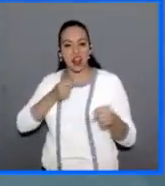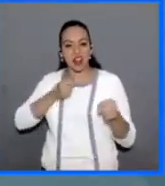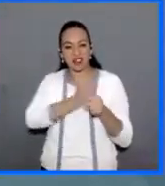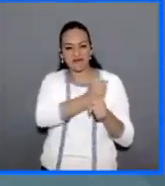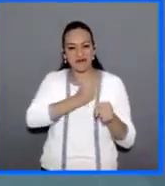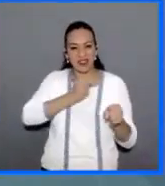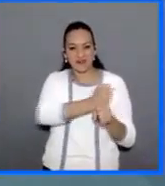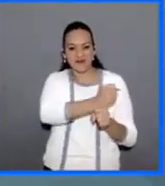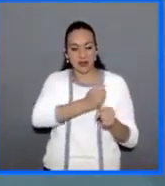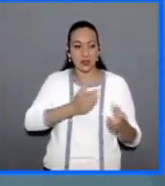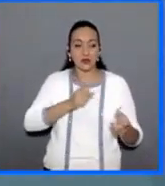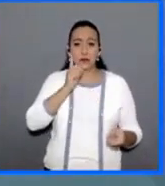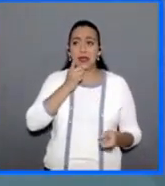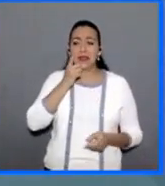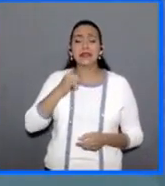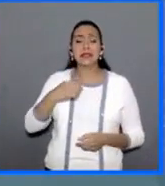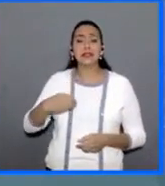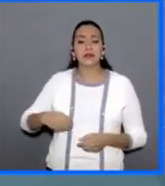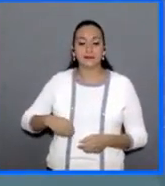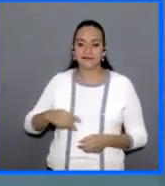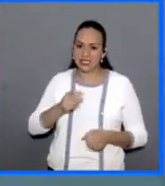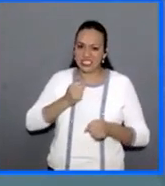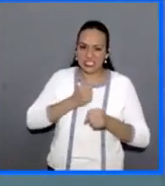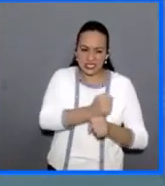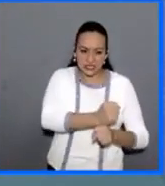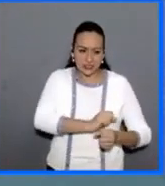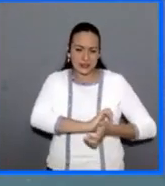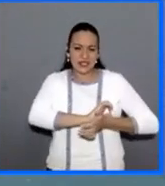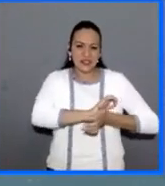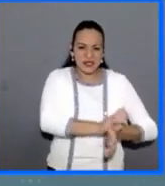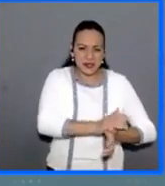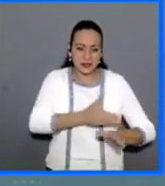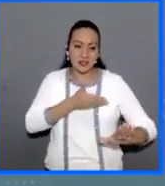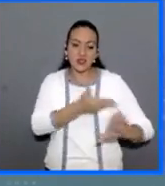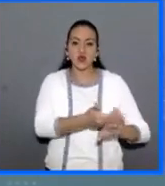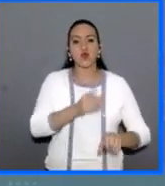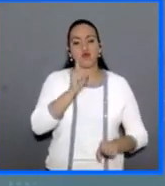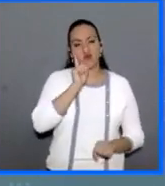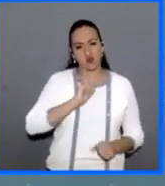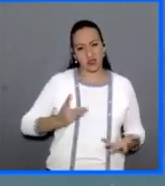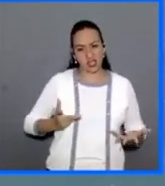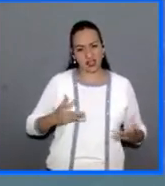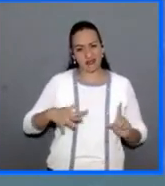tortura, presiones, intimidaciones y amenazas en un contexto de arraigo.